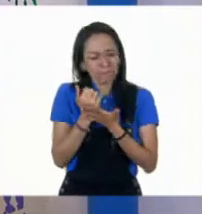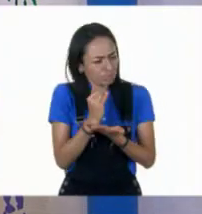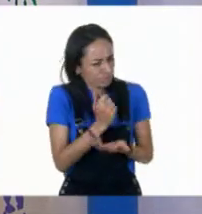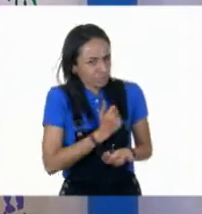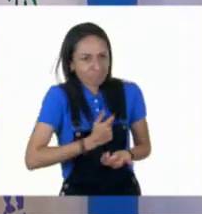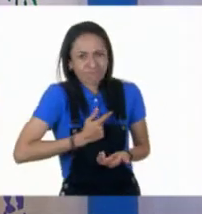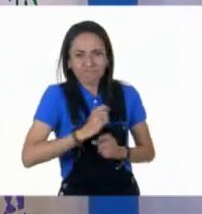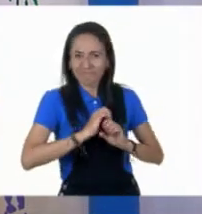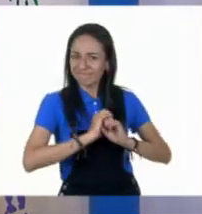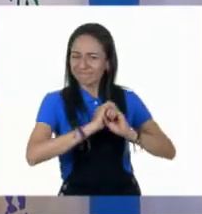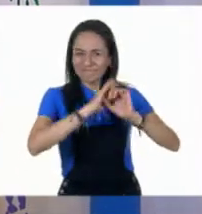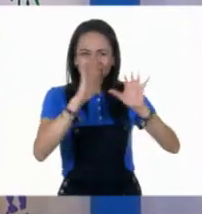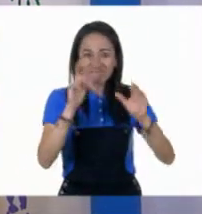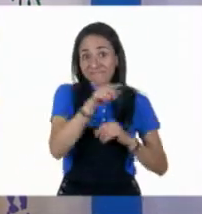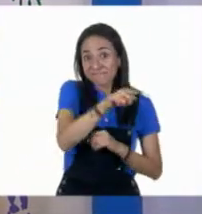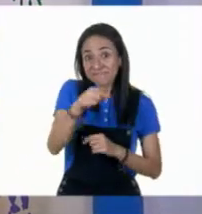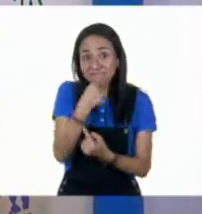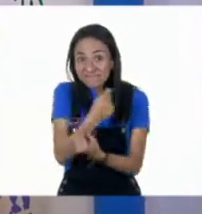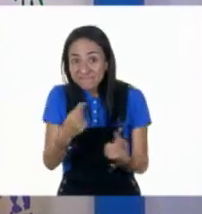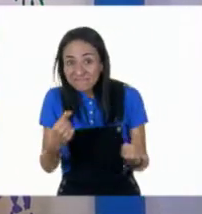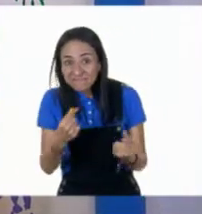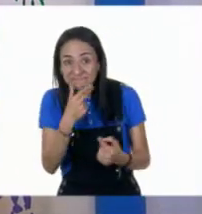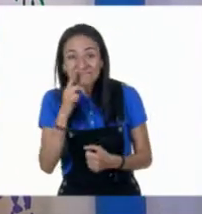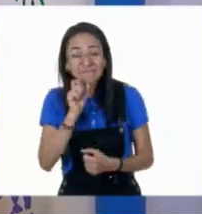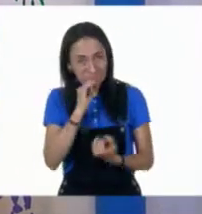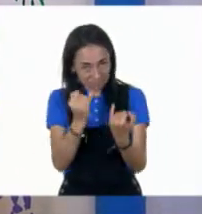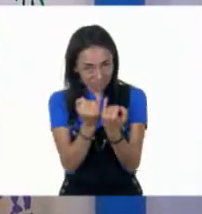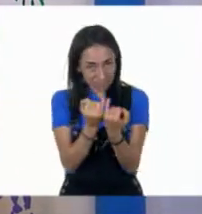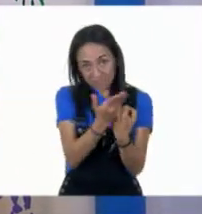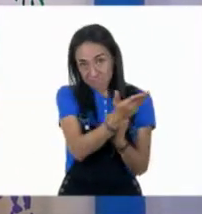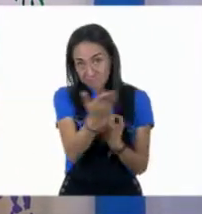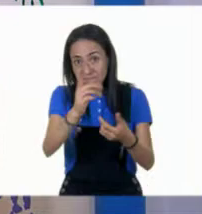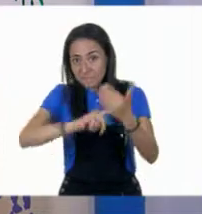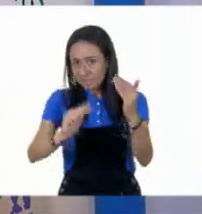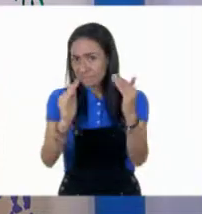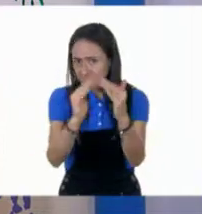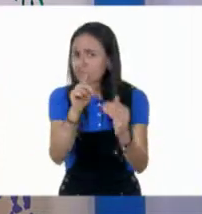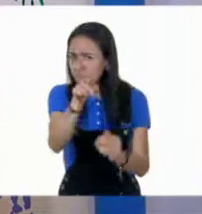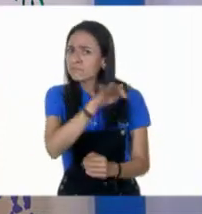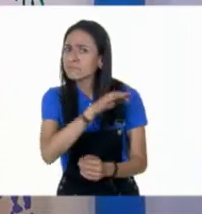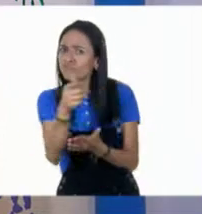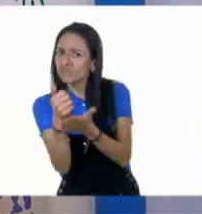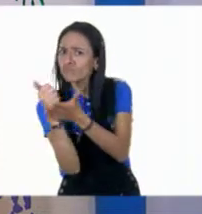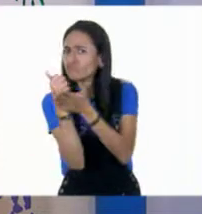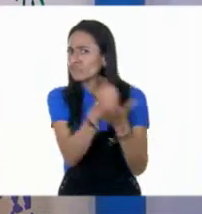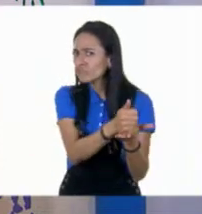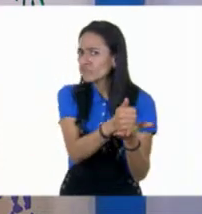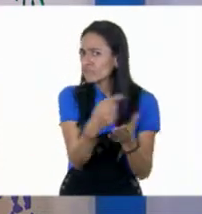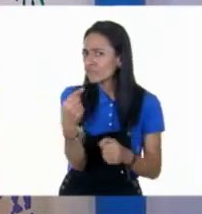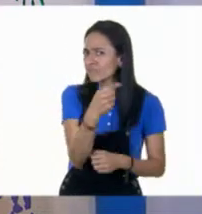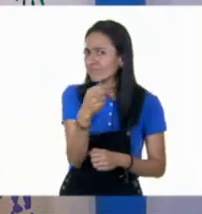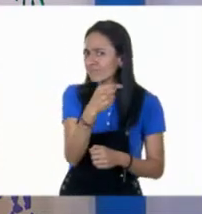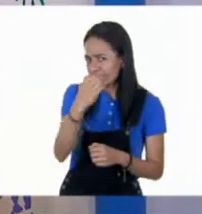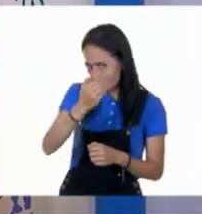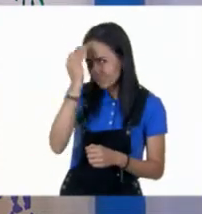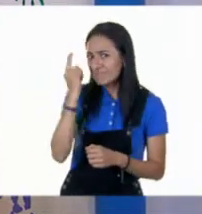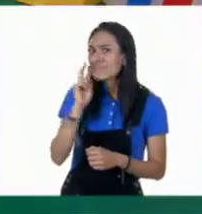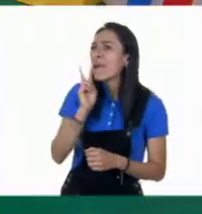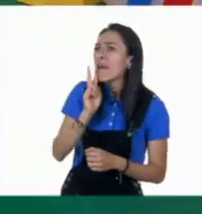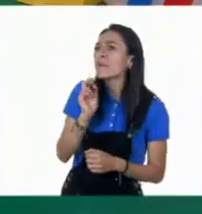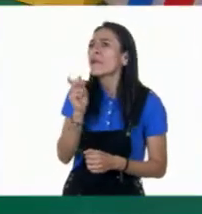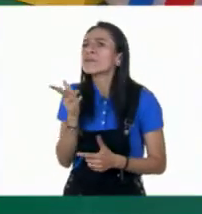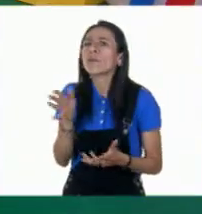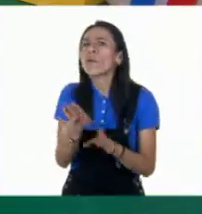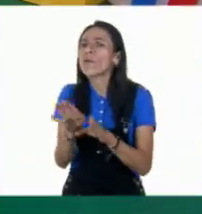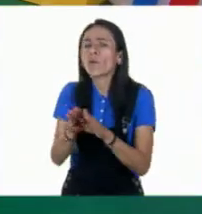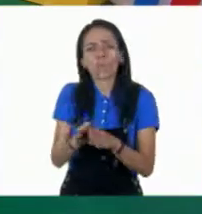de todas las niñas y niños. Y por supuesto, ustedes allá desde casa pueden decirle también a Oscar cómo va. Ah, por supuesto, yo voy a necesitar de su ayuda,